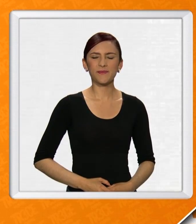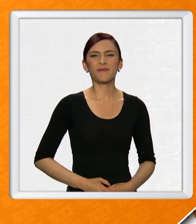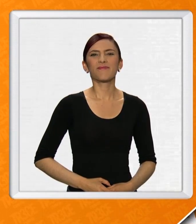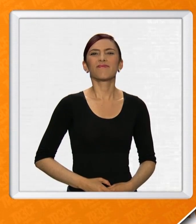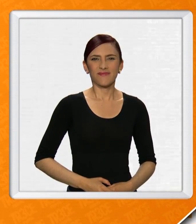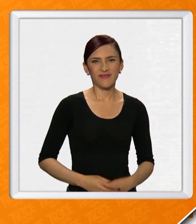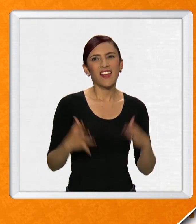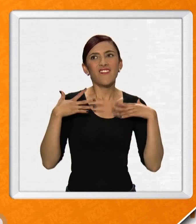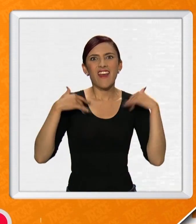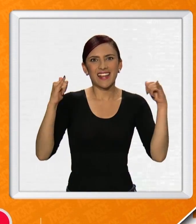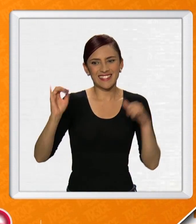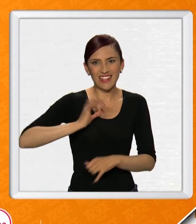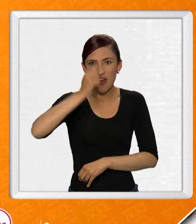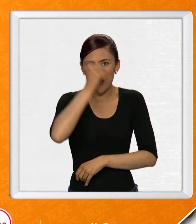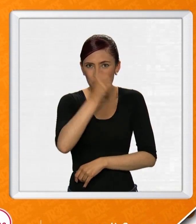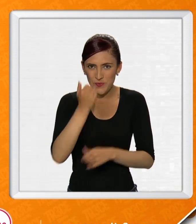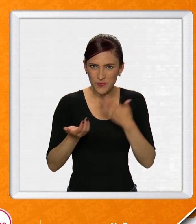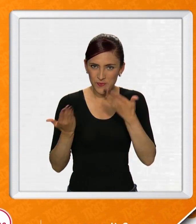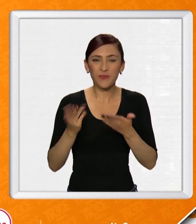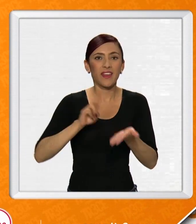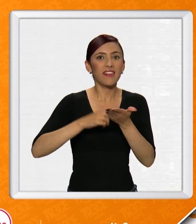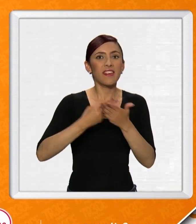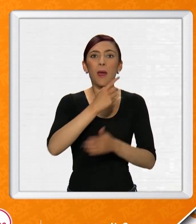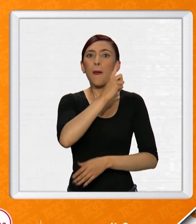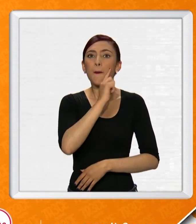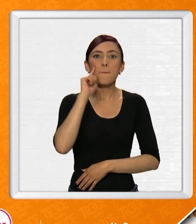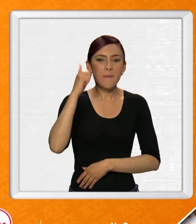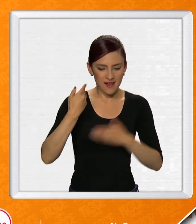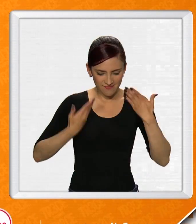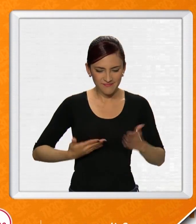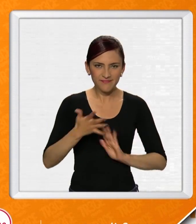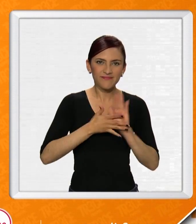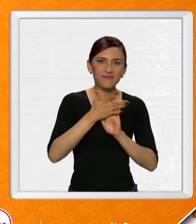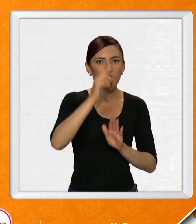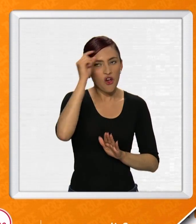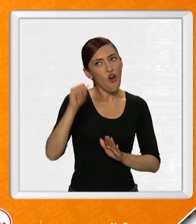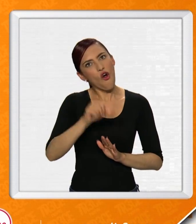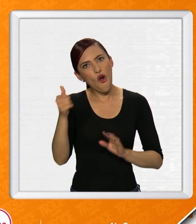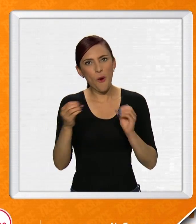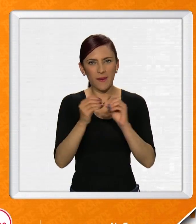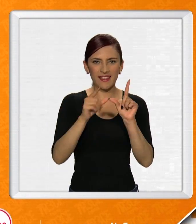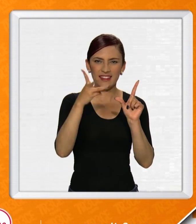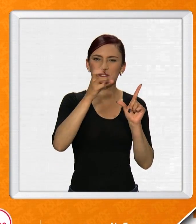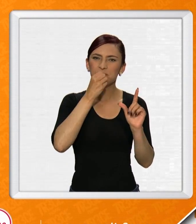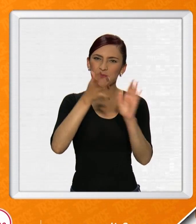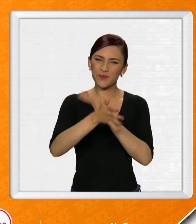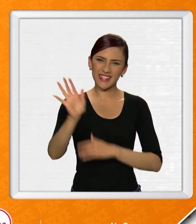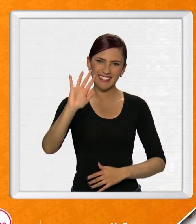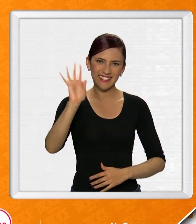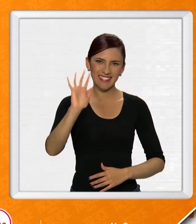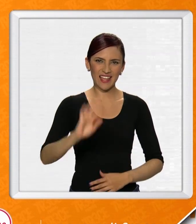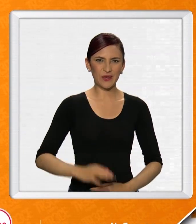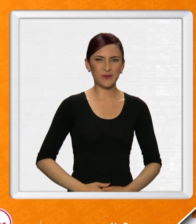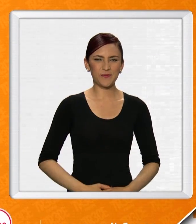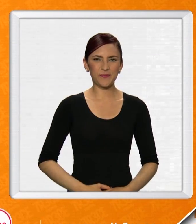Feliz resto de fin de semana. Ella es Mayra, yo soy López. Y en cualquier momento, lugar y pantalla, más 13 News. Chao.